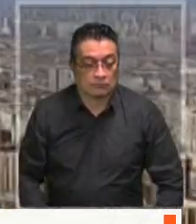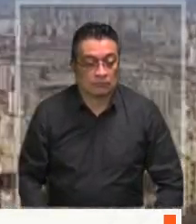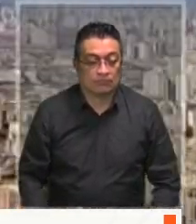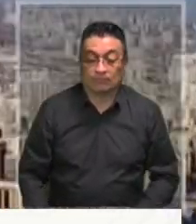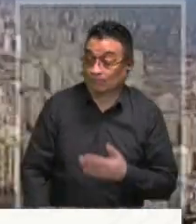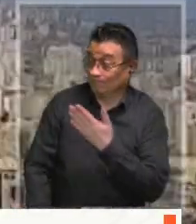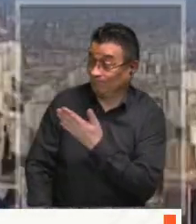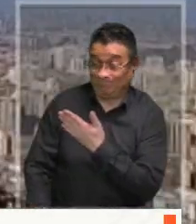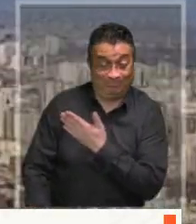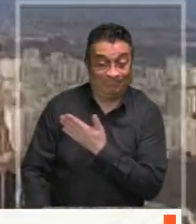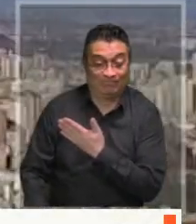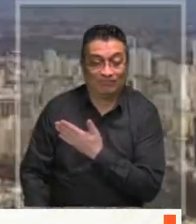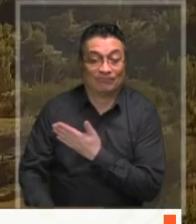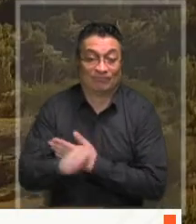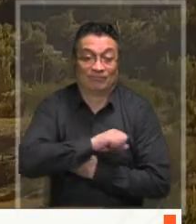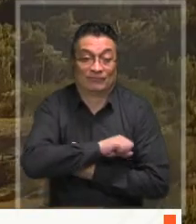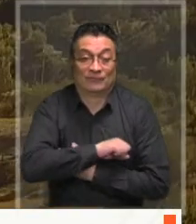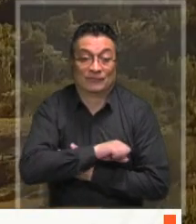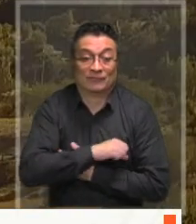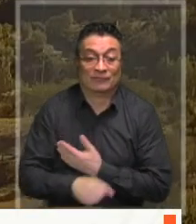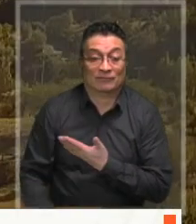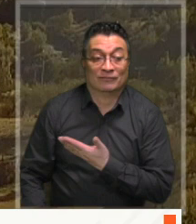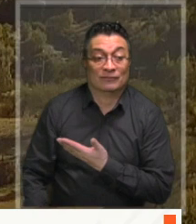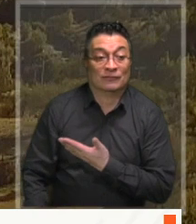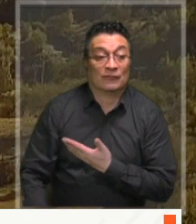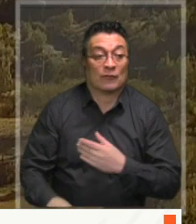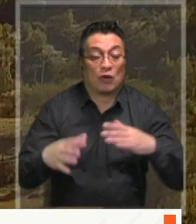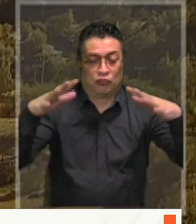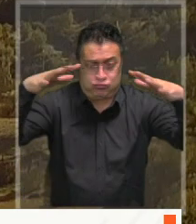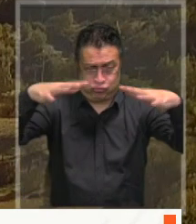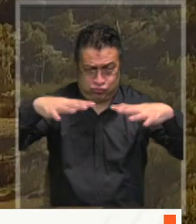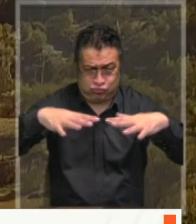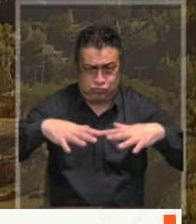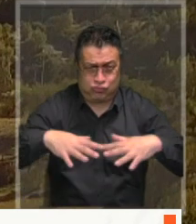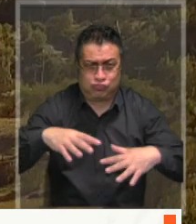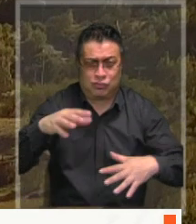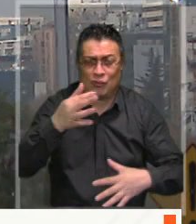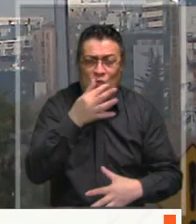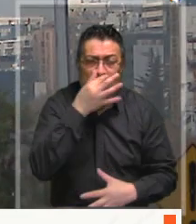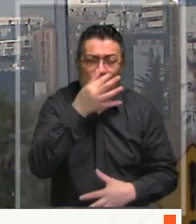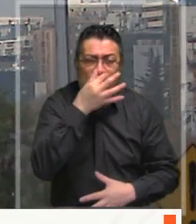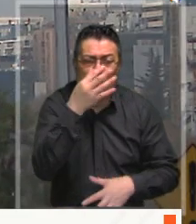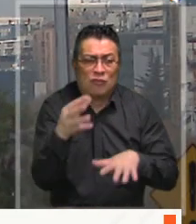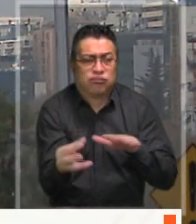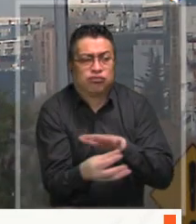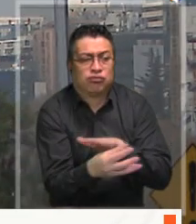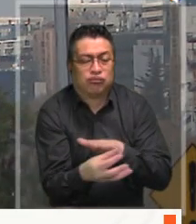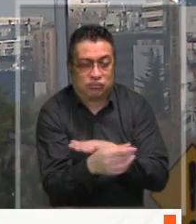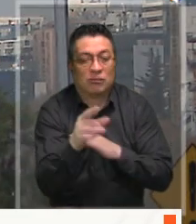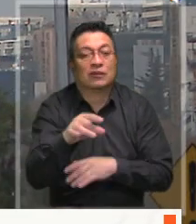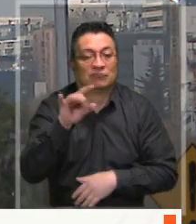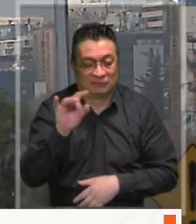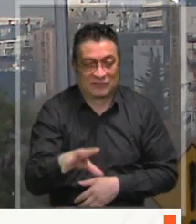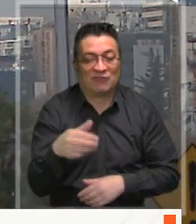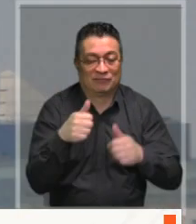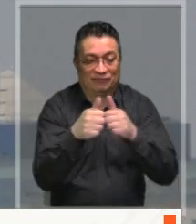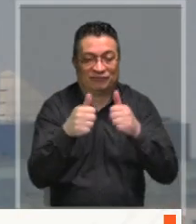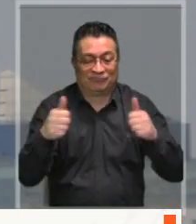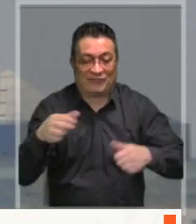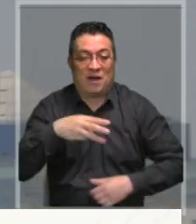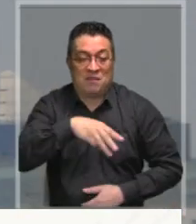Así amanecía la capital, con una densa capa de smog. Pero era de esperarse porque la delegación presidencial de la